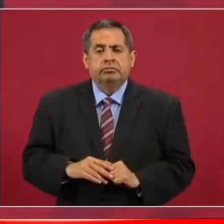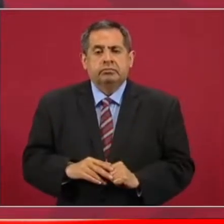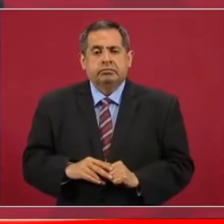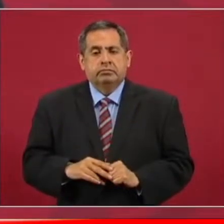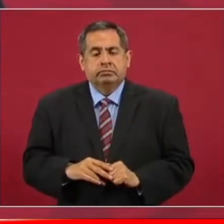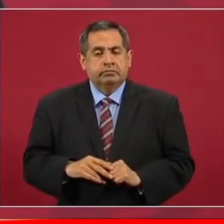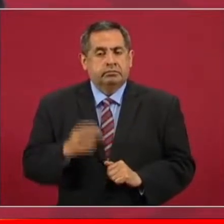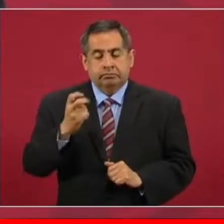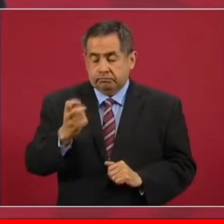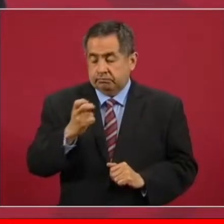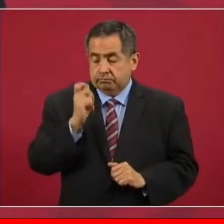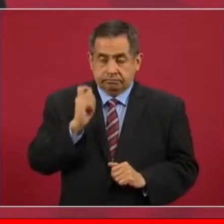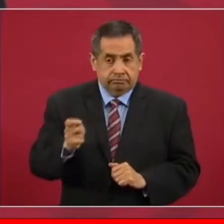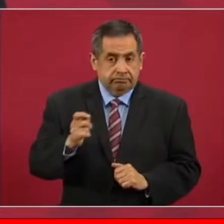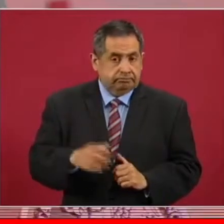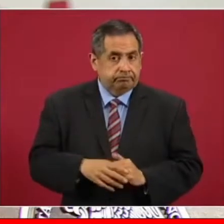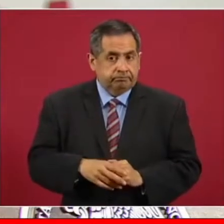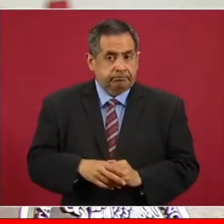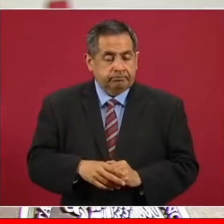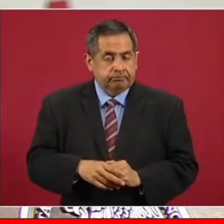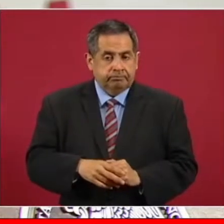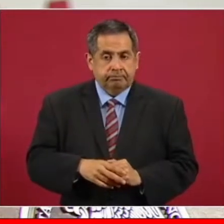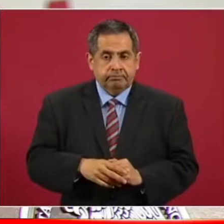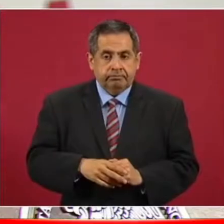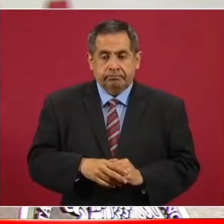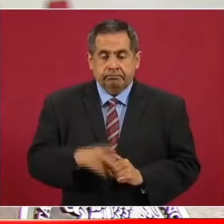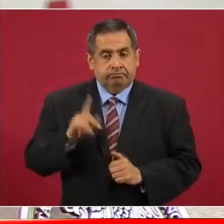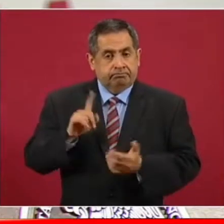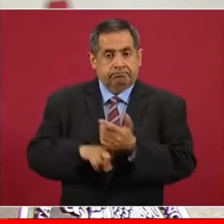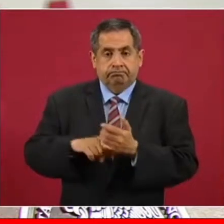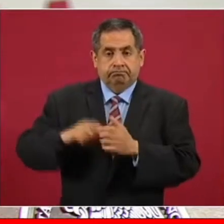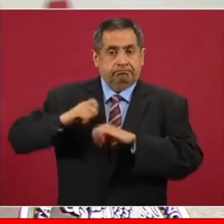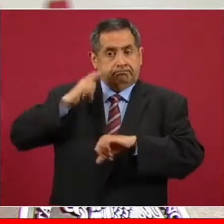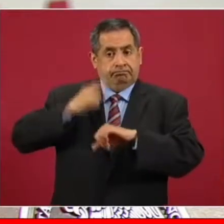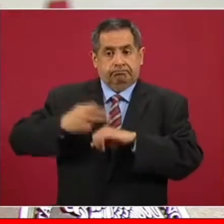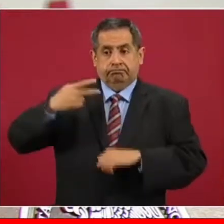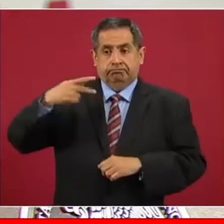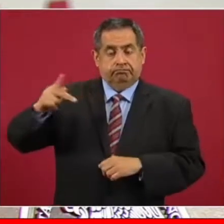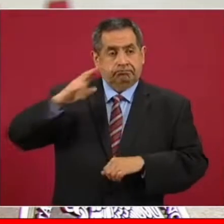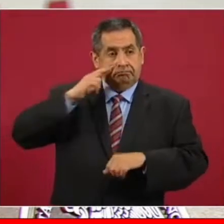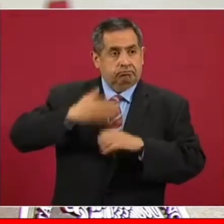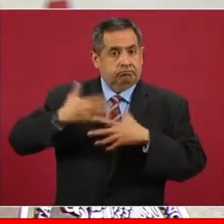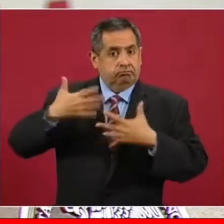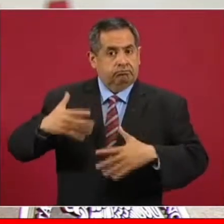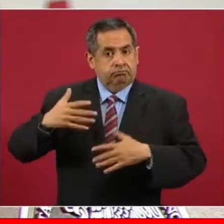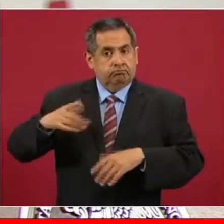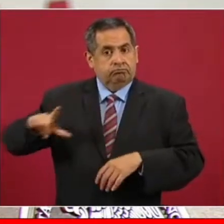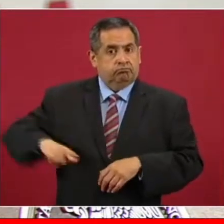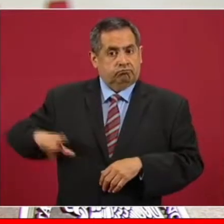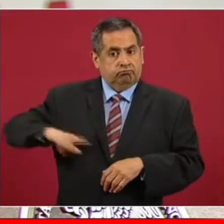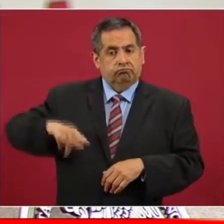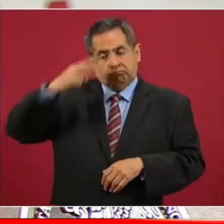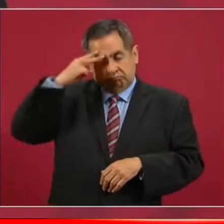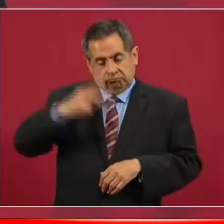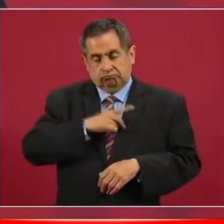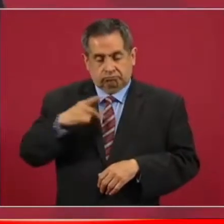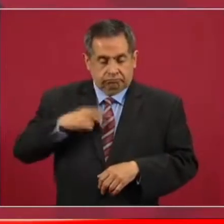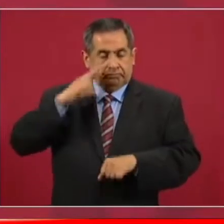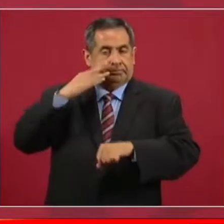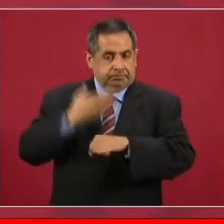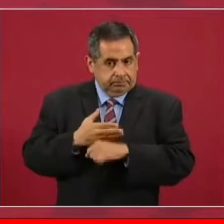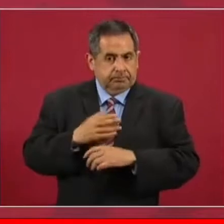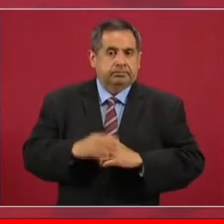Esto es un asunto de Estado. Nosotros nos hemos comprometido a